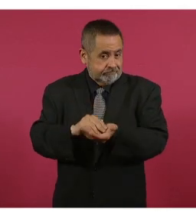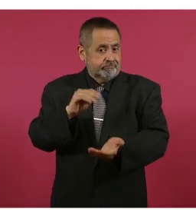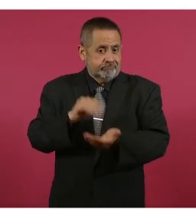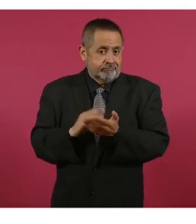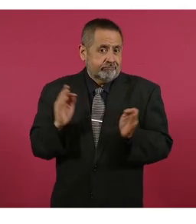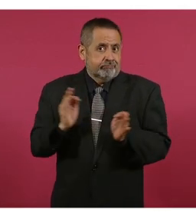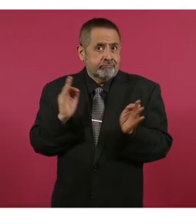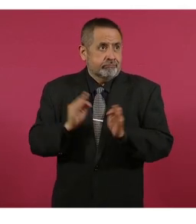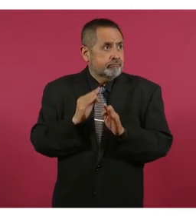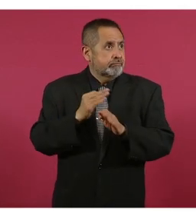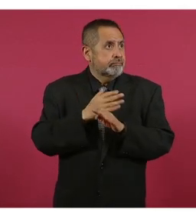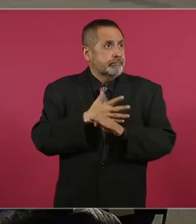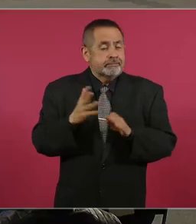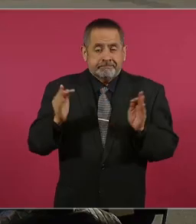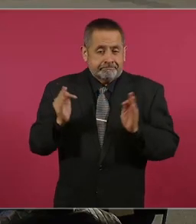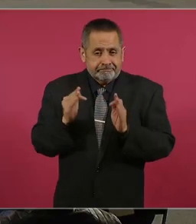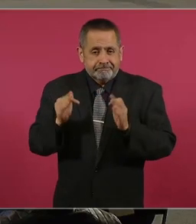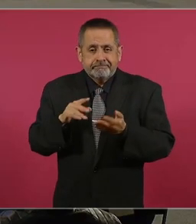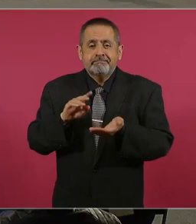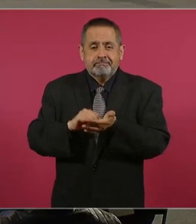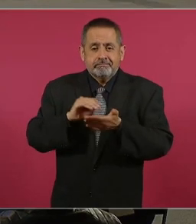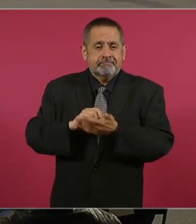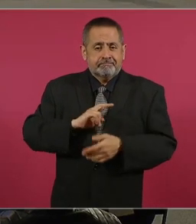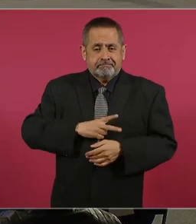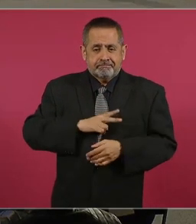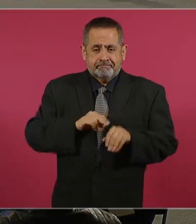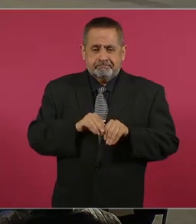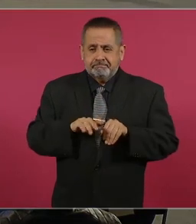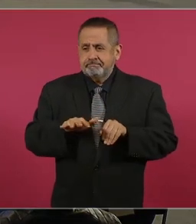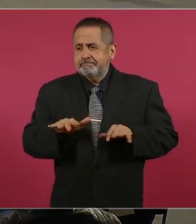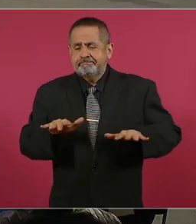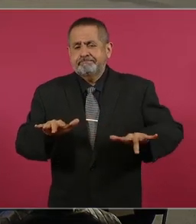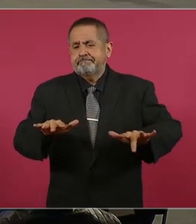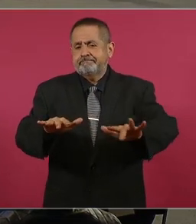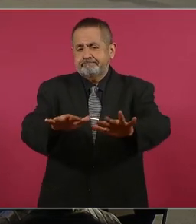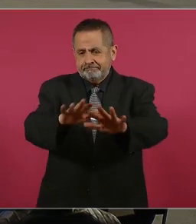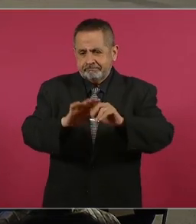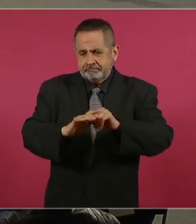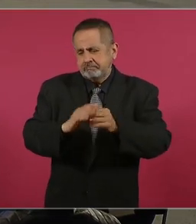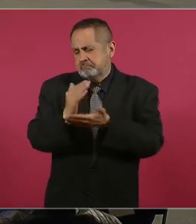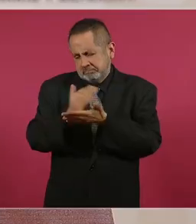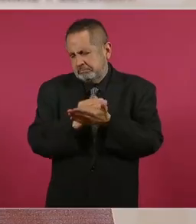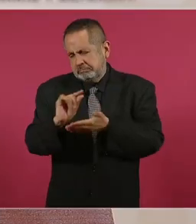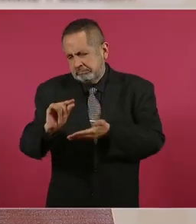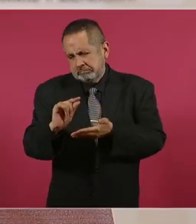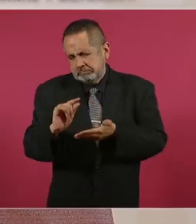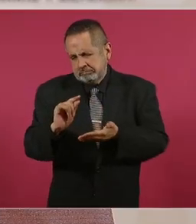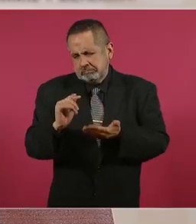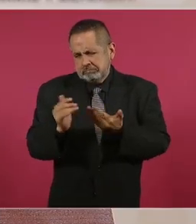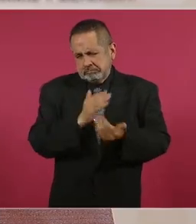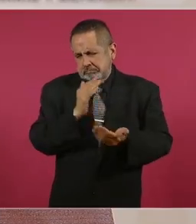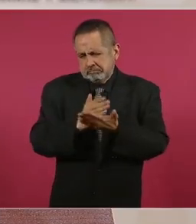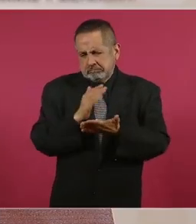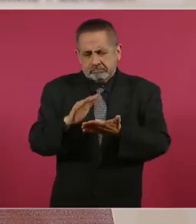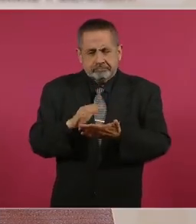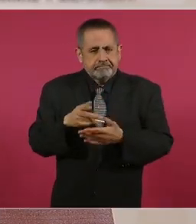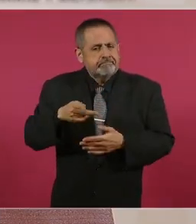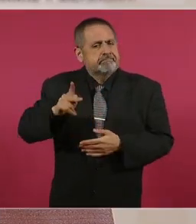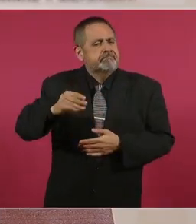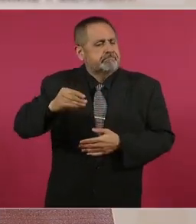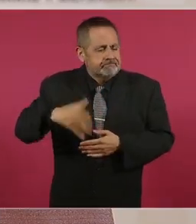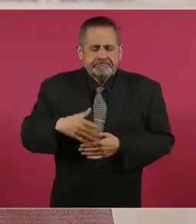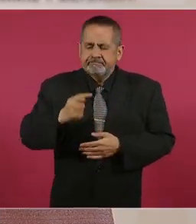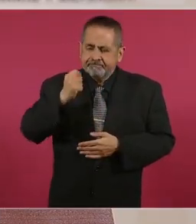una circulación del virus, aunque en una proporción mucho menor que lo que ha habido en otros años, es